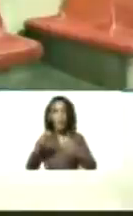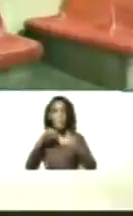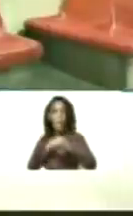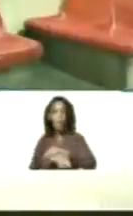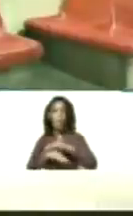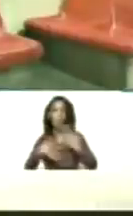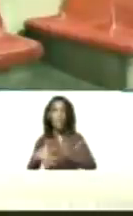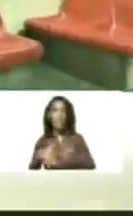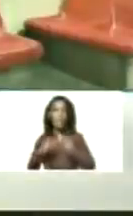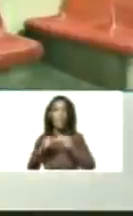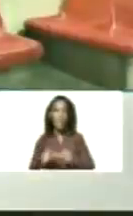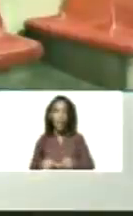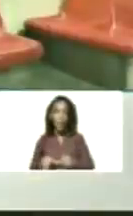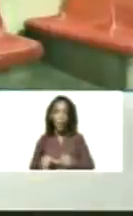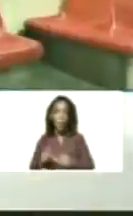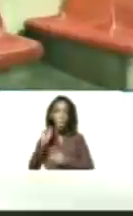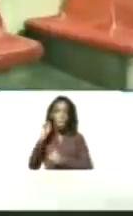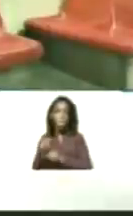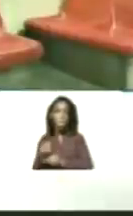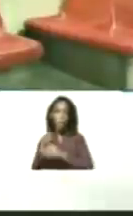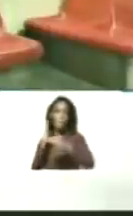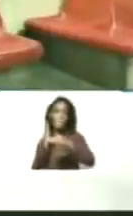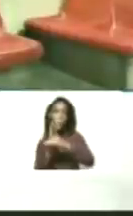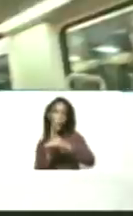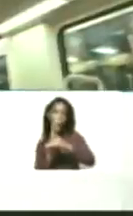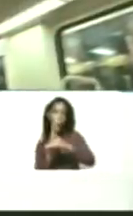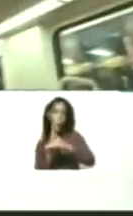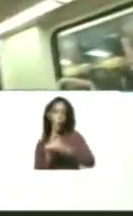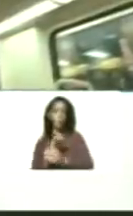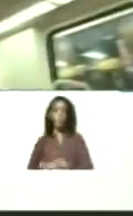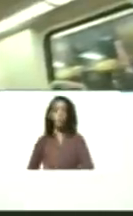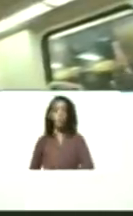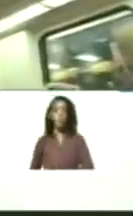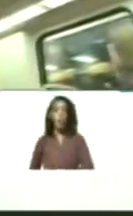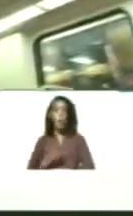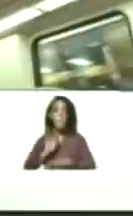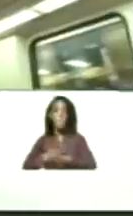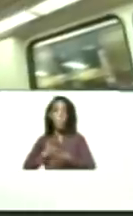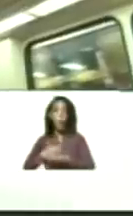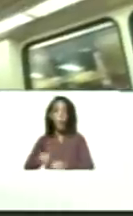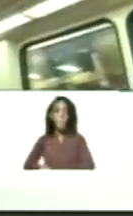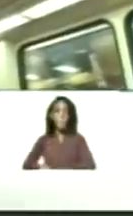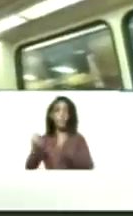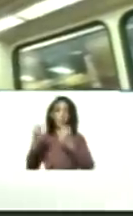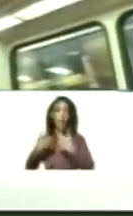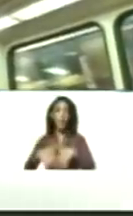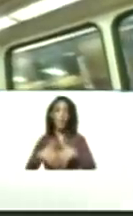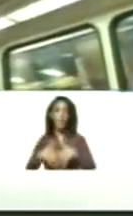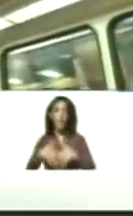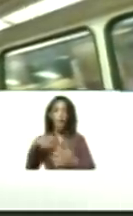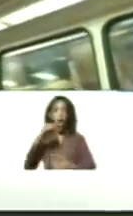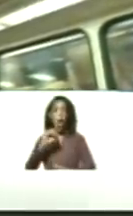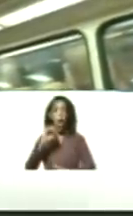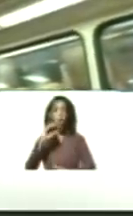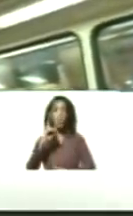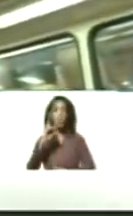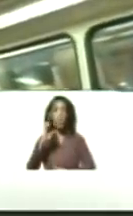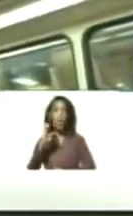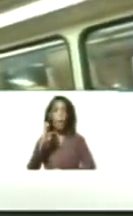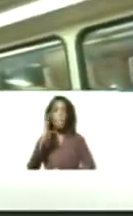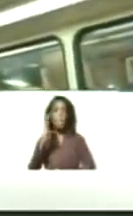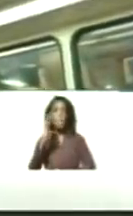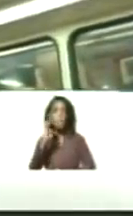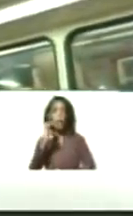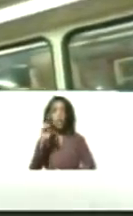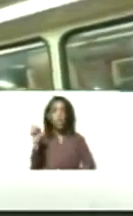que quedaron estancadas y paralizadas por el quiebre de la empresa Odebrecht. Tenemos levantado